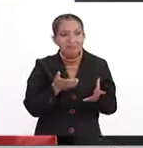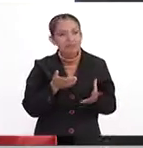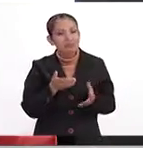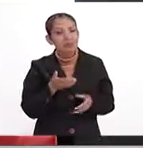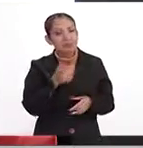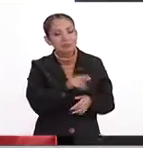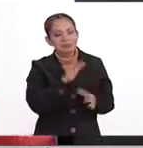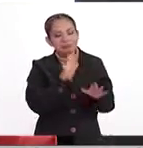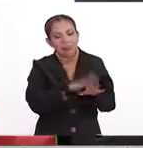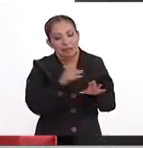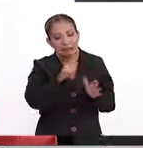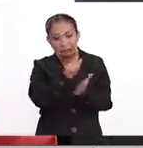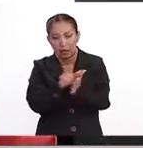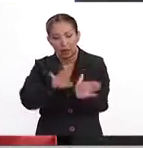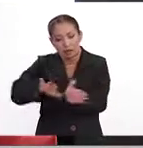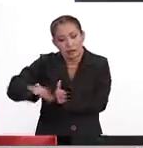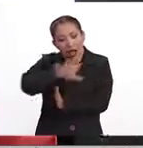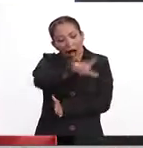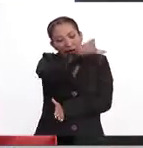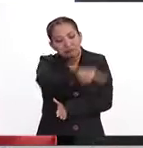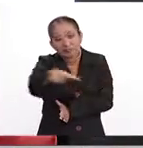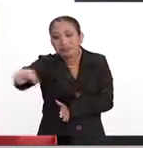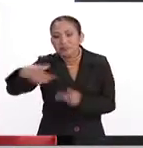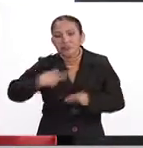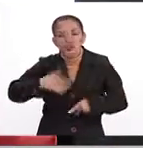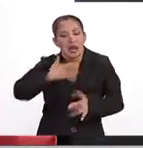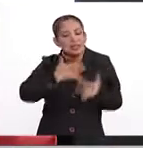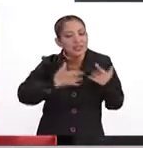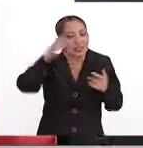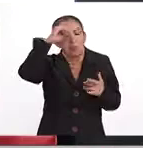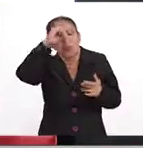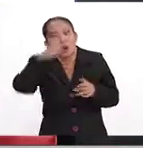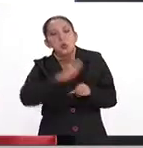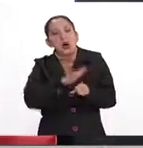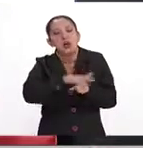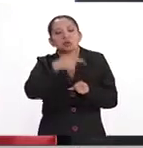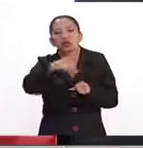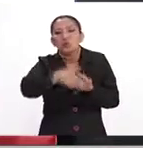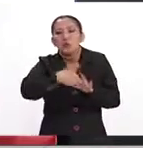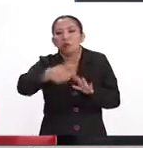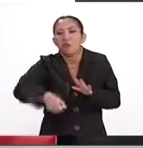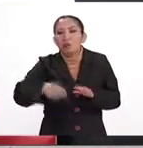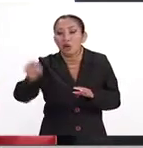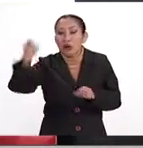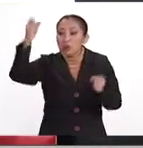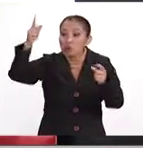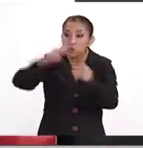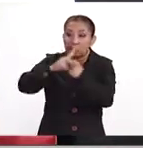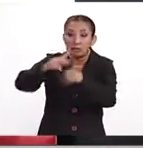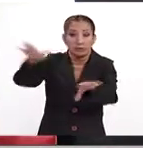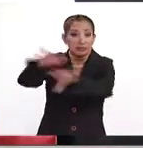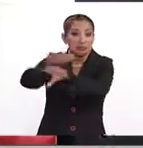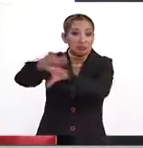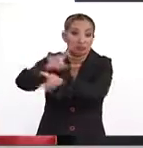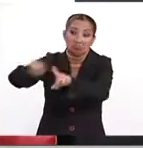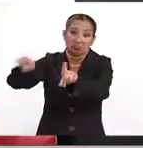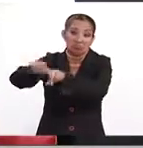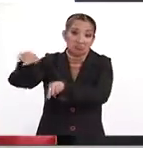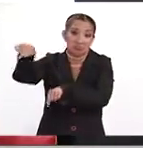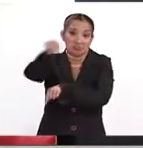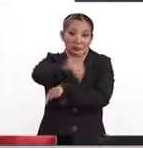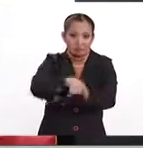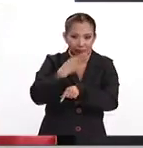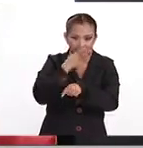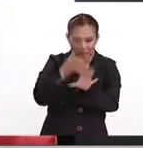pues más allá de la ley hay una actitud de la población respecto al aborto. En algunos países se mueve, cambia mucho.